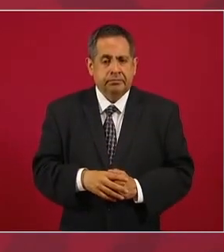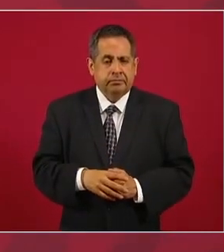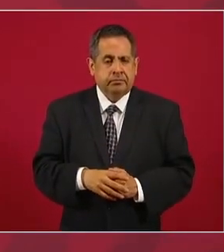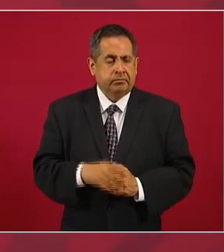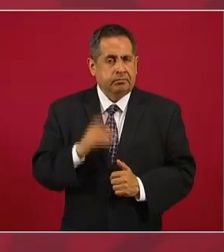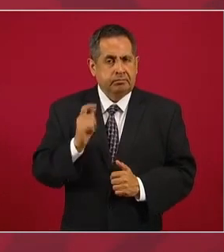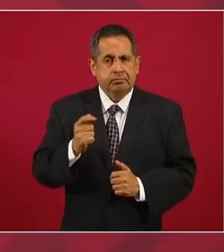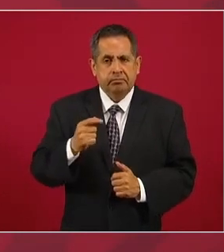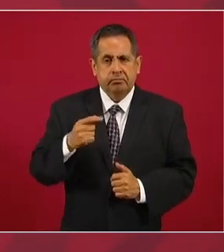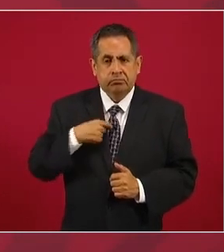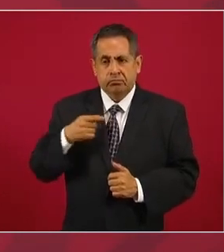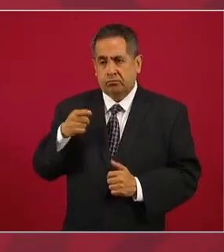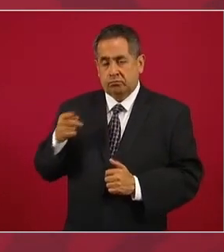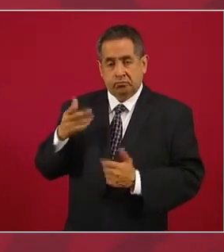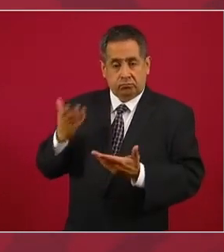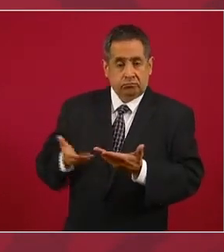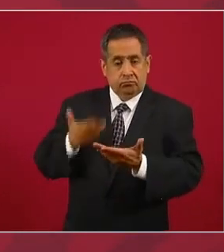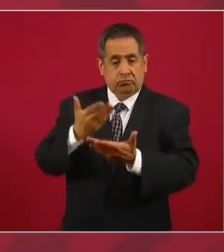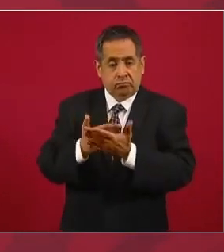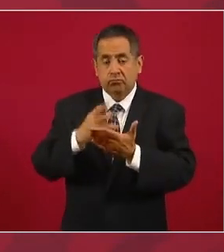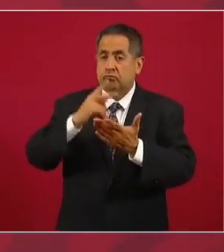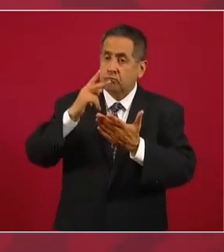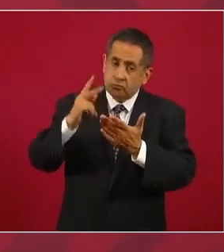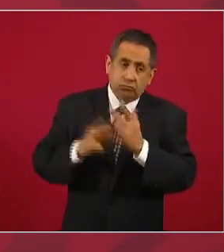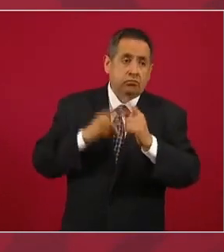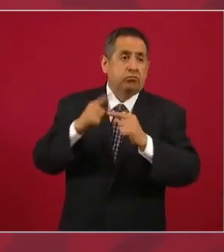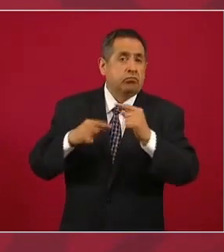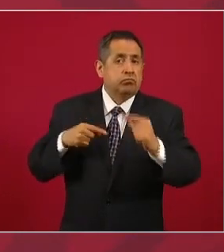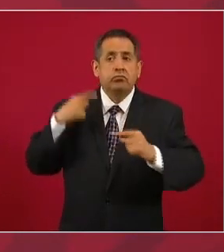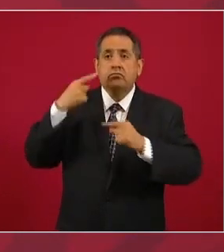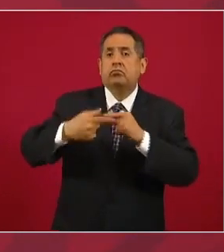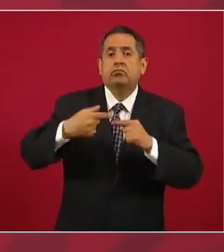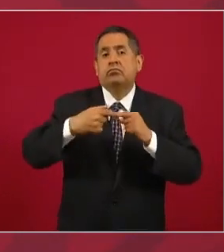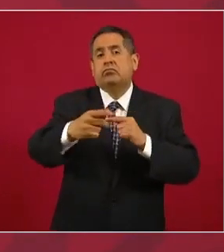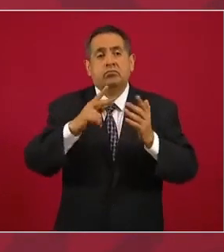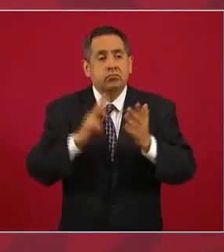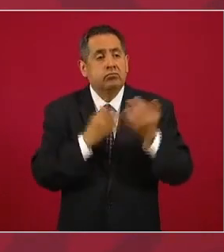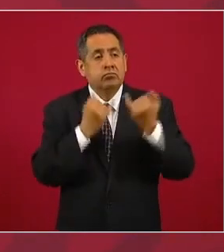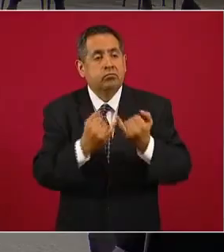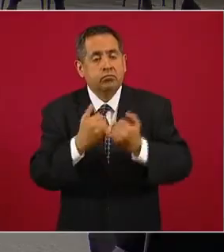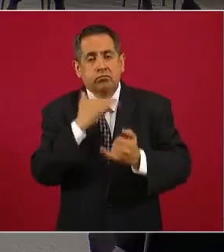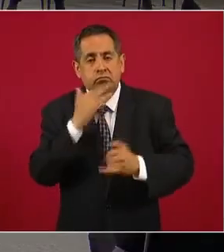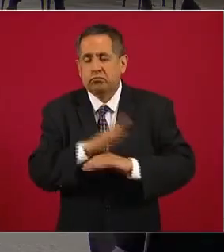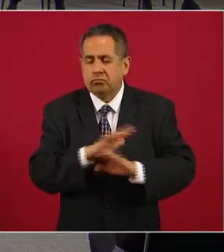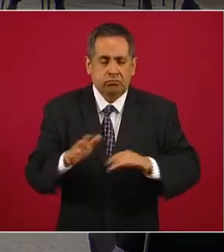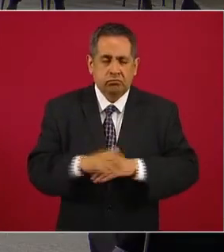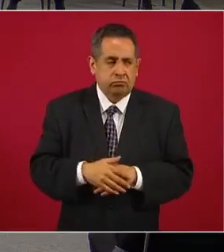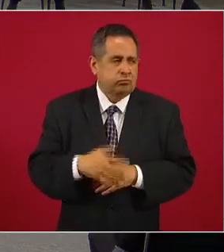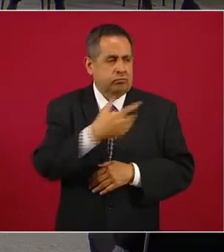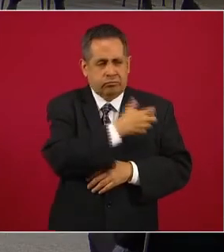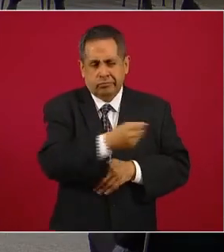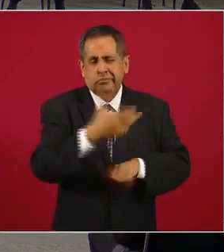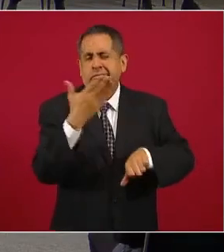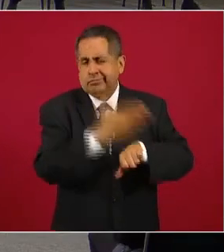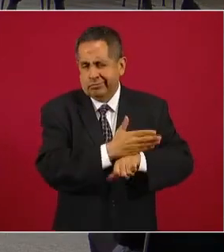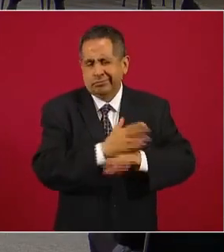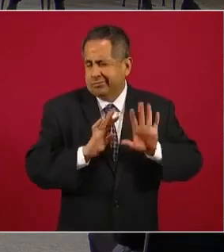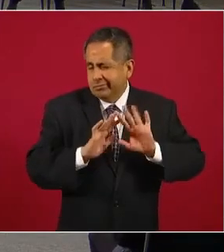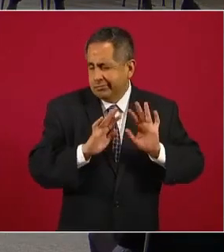como lo planteo, para que no haya repetición también, independientemente del castigo,